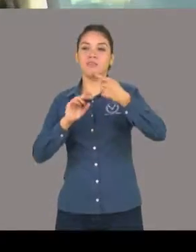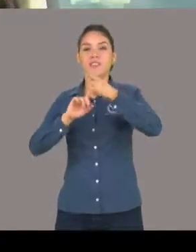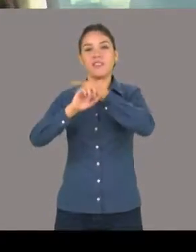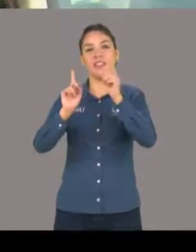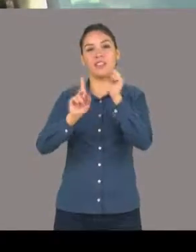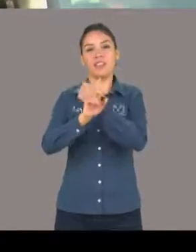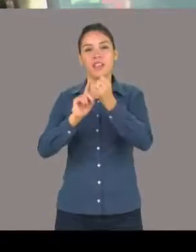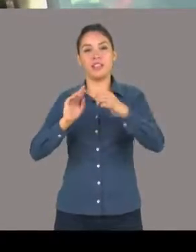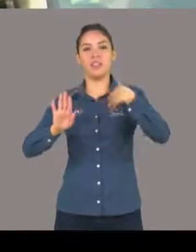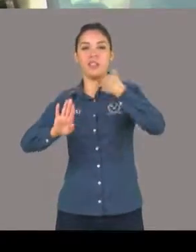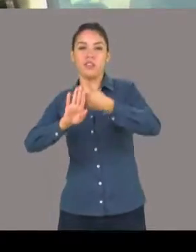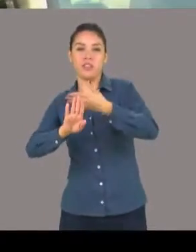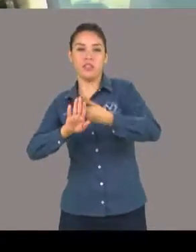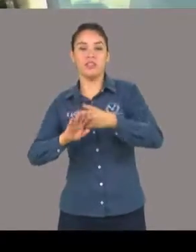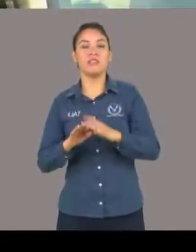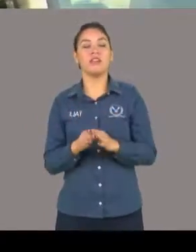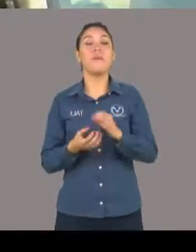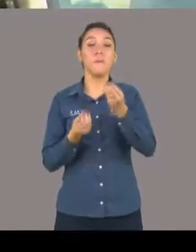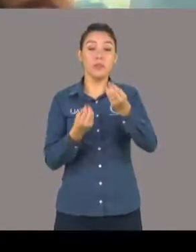género opuesto.